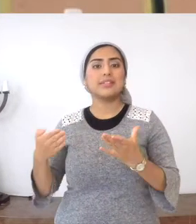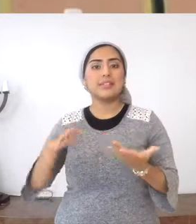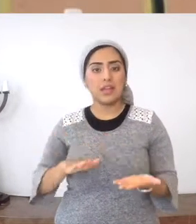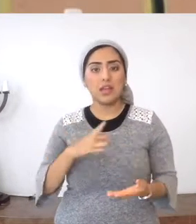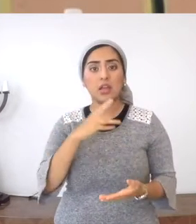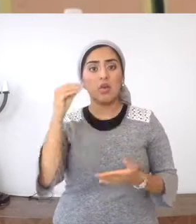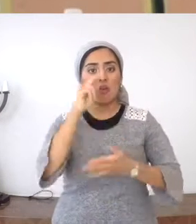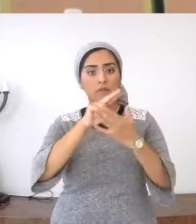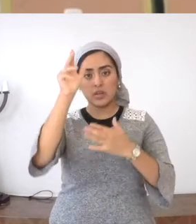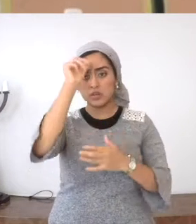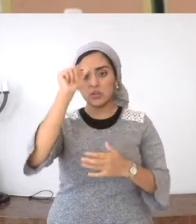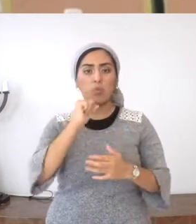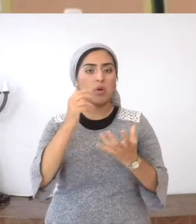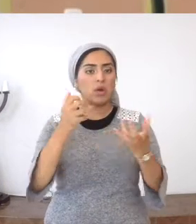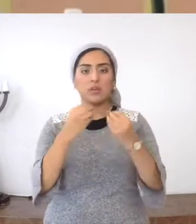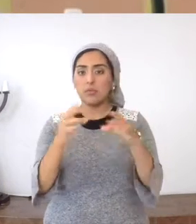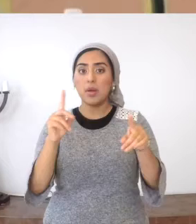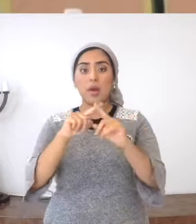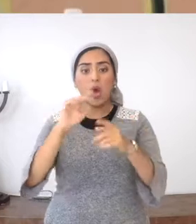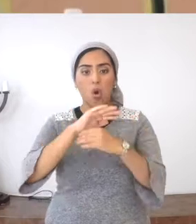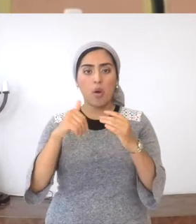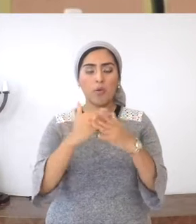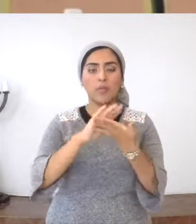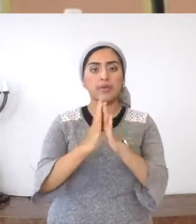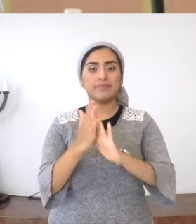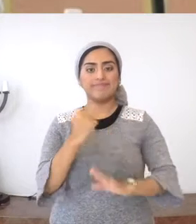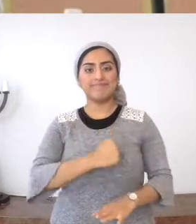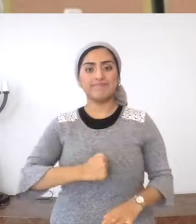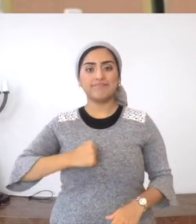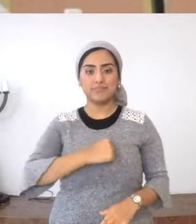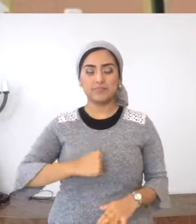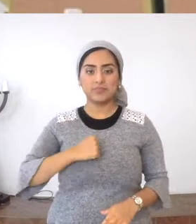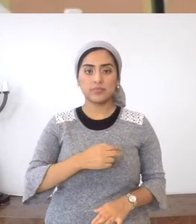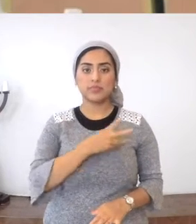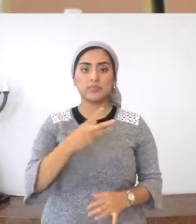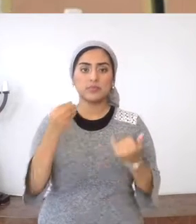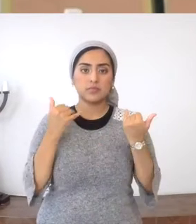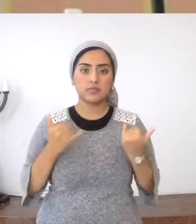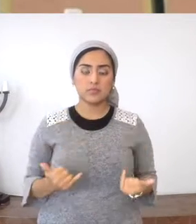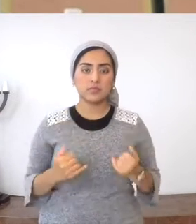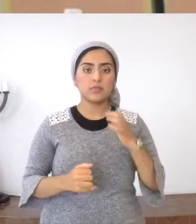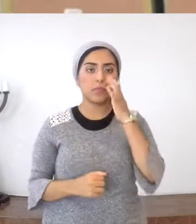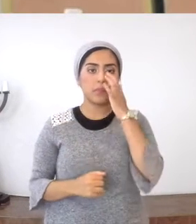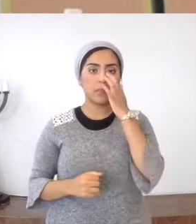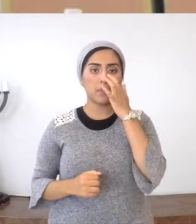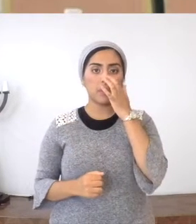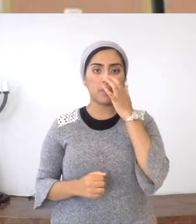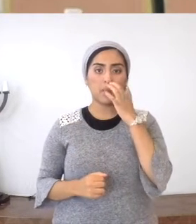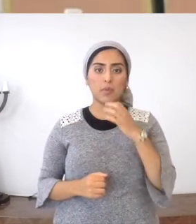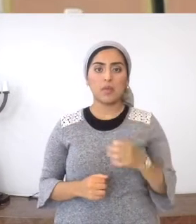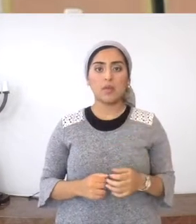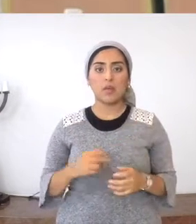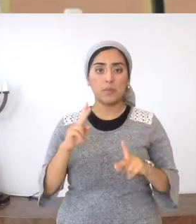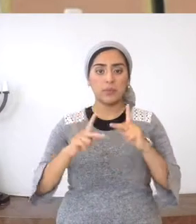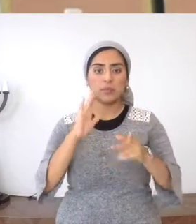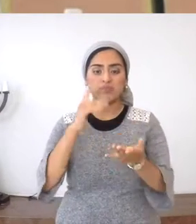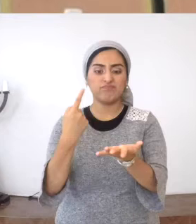Fueron muertos Y el Eterno no quiere Que nadie se pierda Sino que todos procedan Al arrepentimiento Ahora